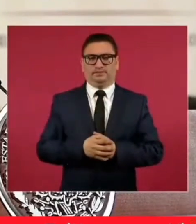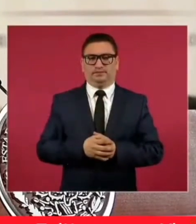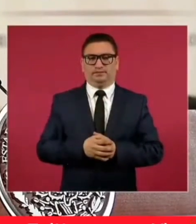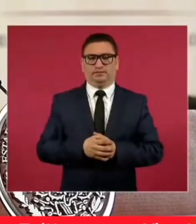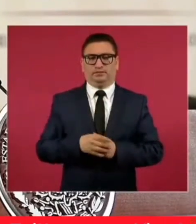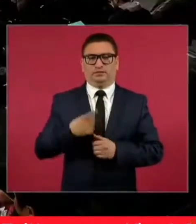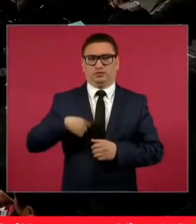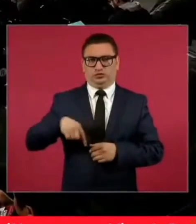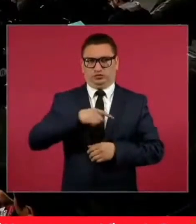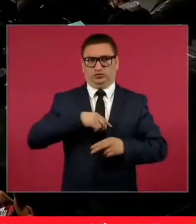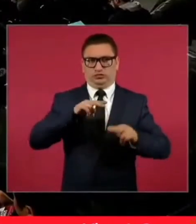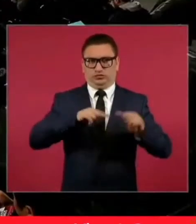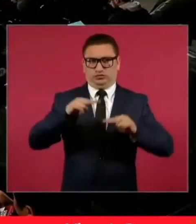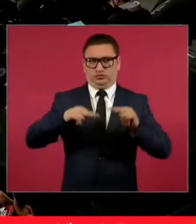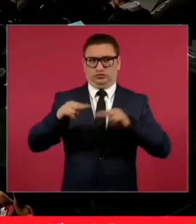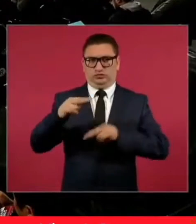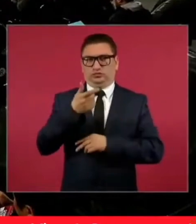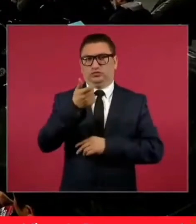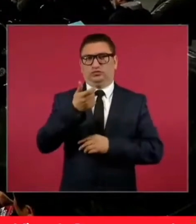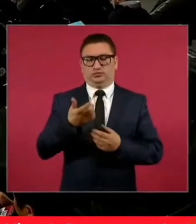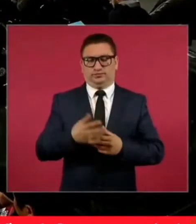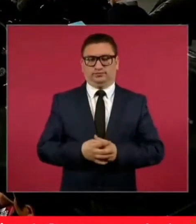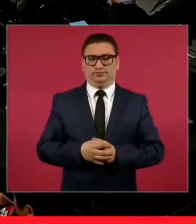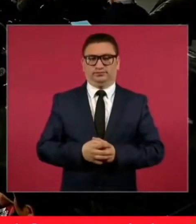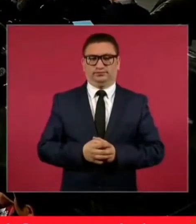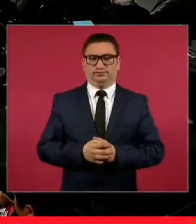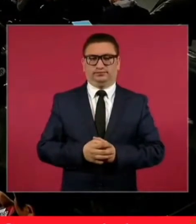nuestras cifras económicas?